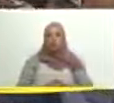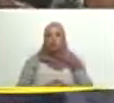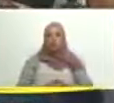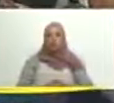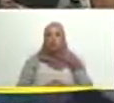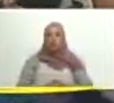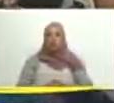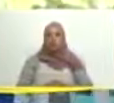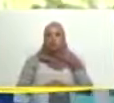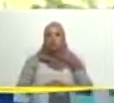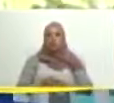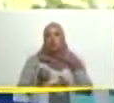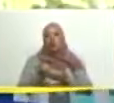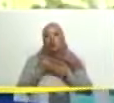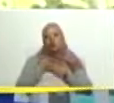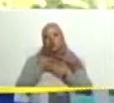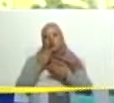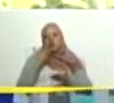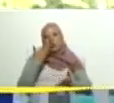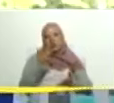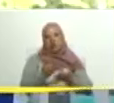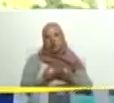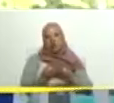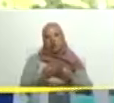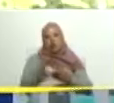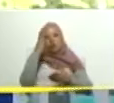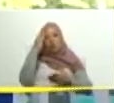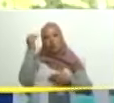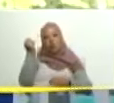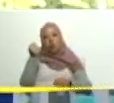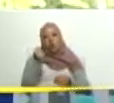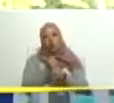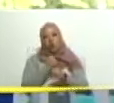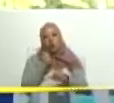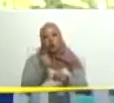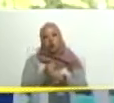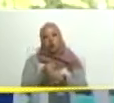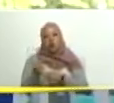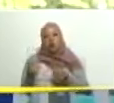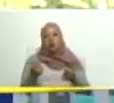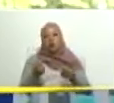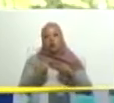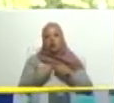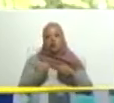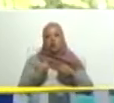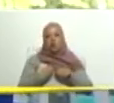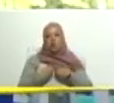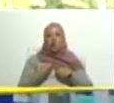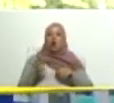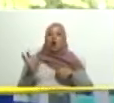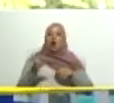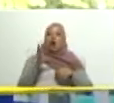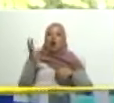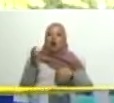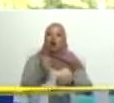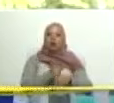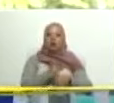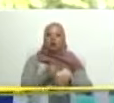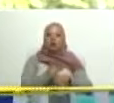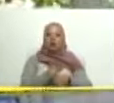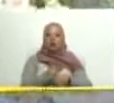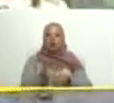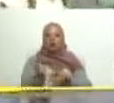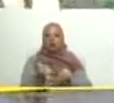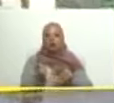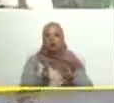Con el favor de Dios siempre, con Dios por delante, con nuestra Virgen de Coromoto, con José